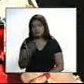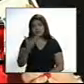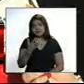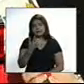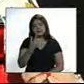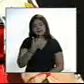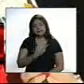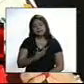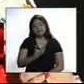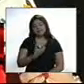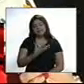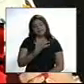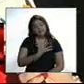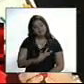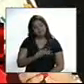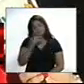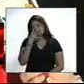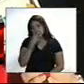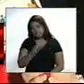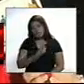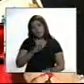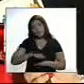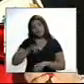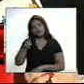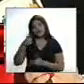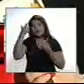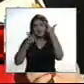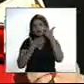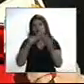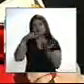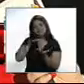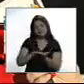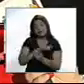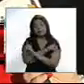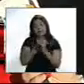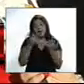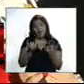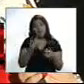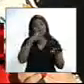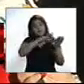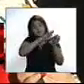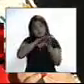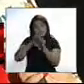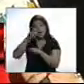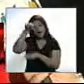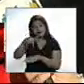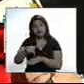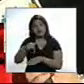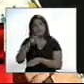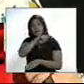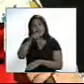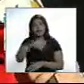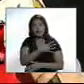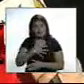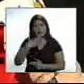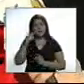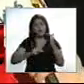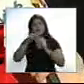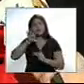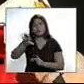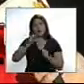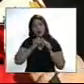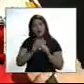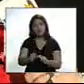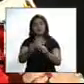de haber perdido a nuestro comandante Chávez físicamente y hoy hemos sido convocados acá, los que queremos patria, a defender la continuidad